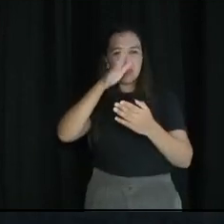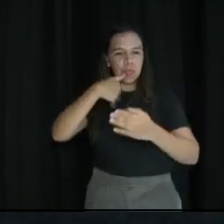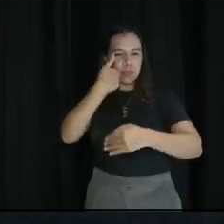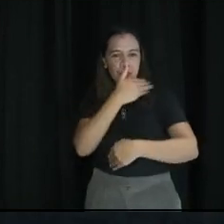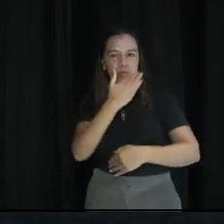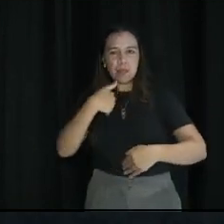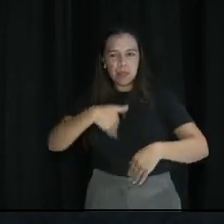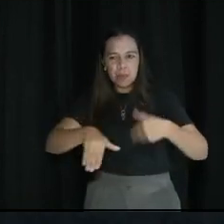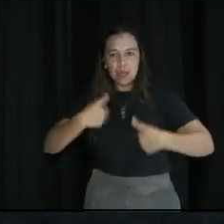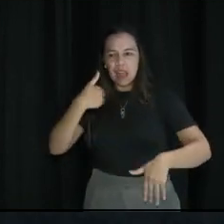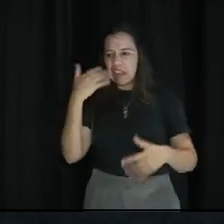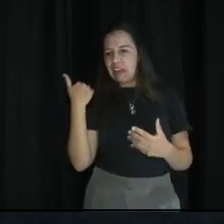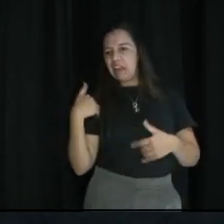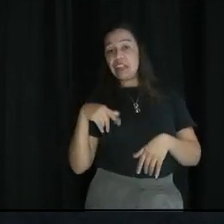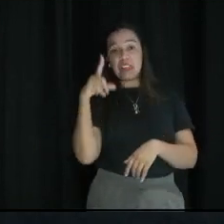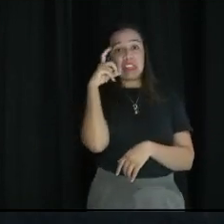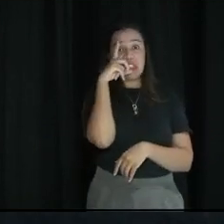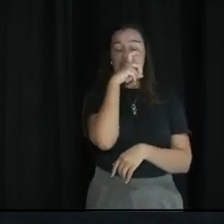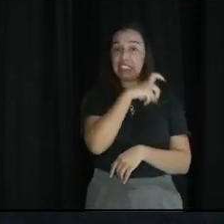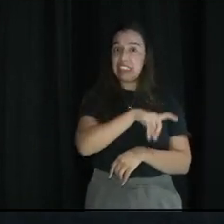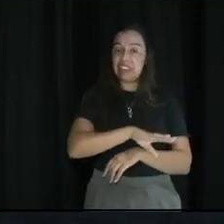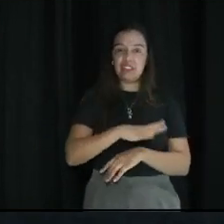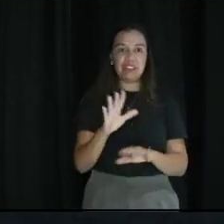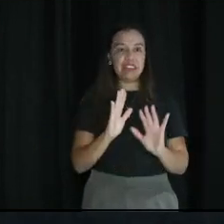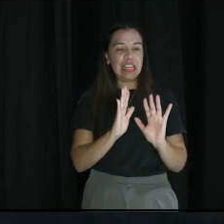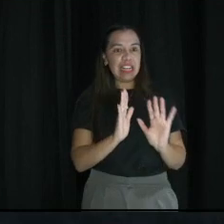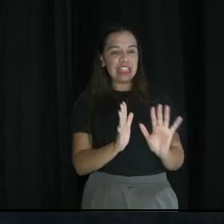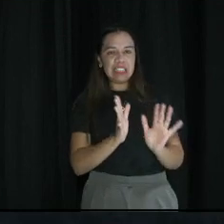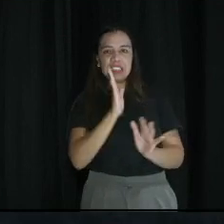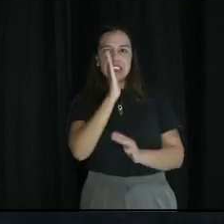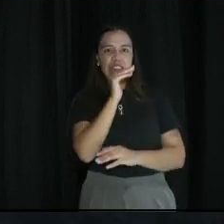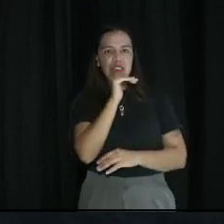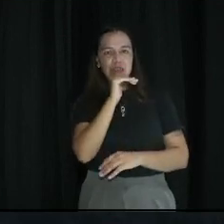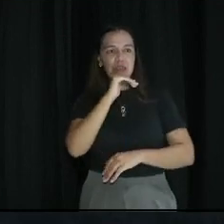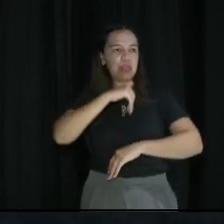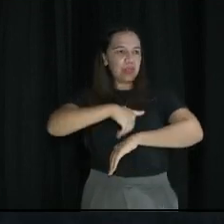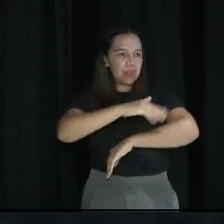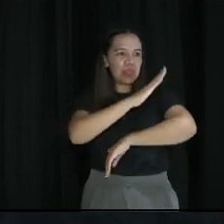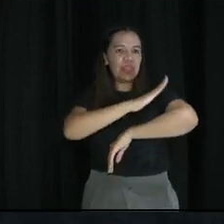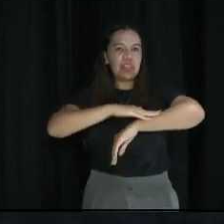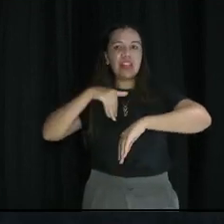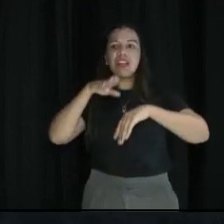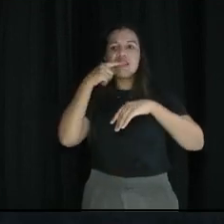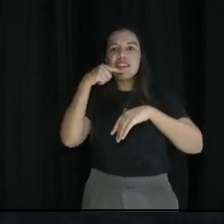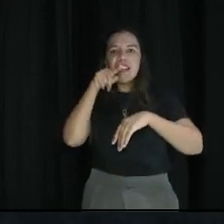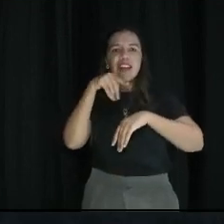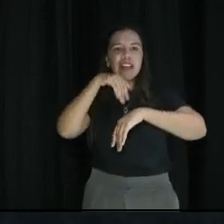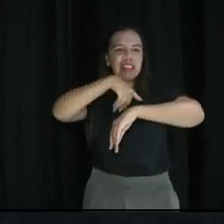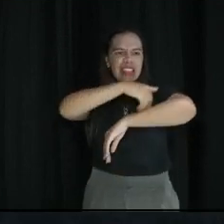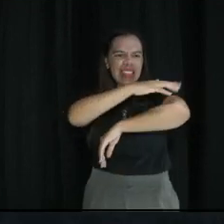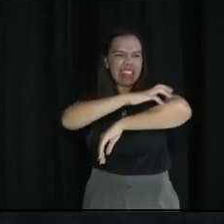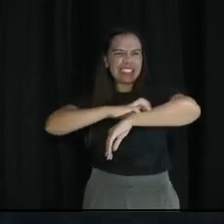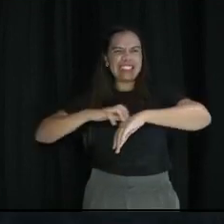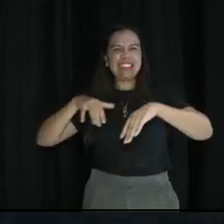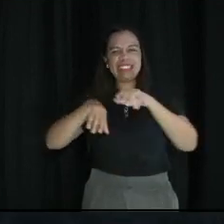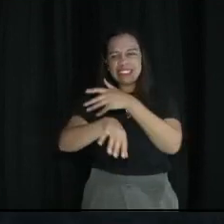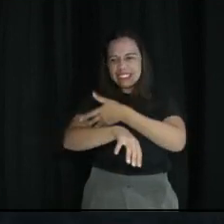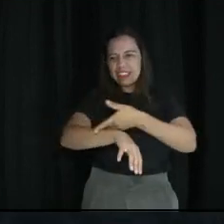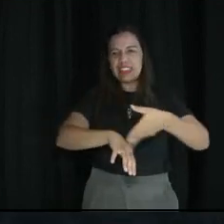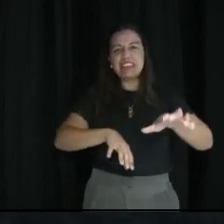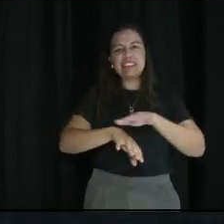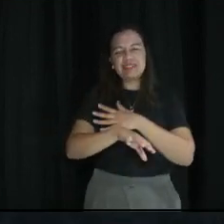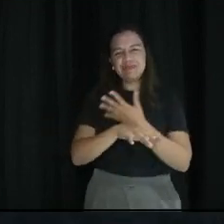¿no? Su lengua básicamente es una lija, entonces se llevan todo, ¿no?